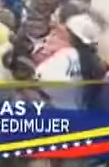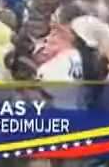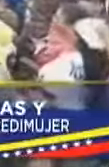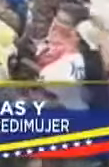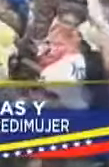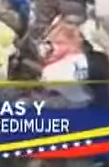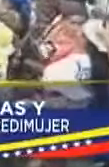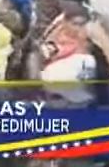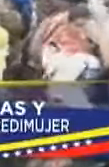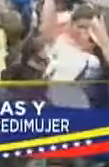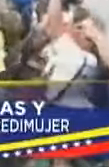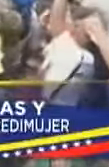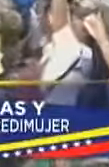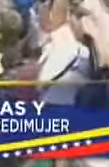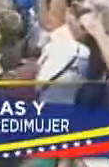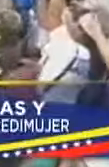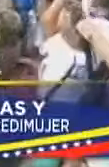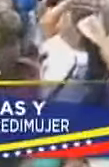¡Como una rosa!